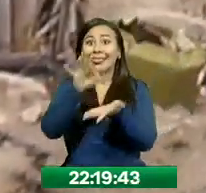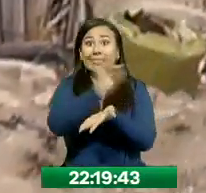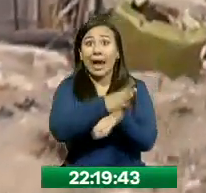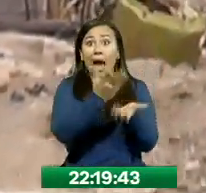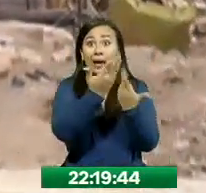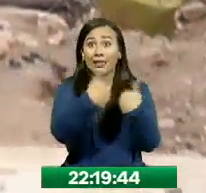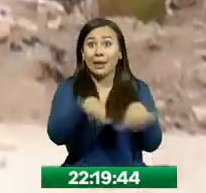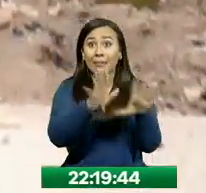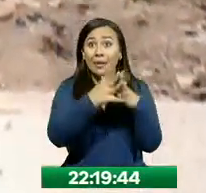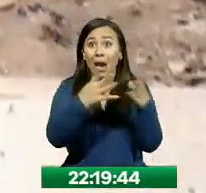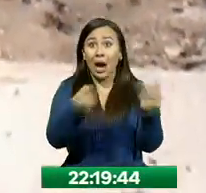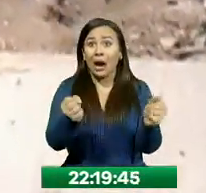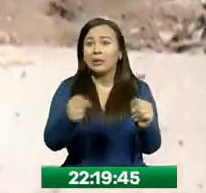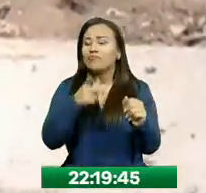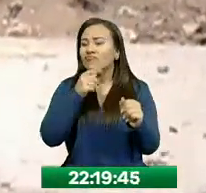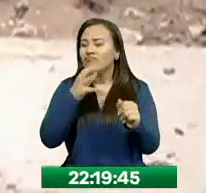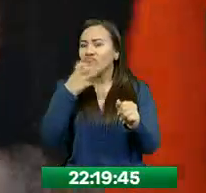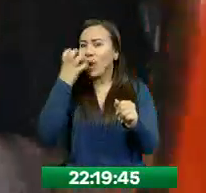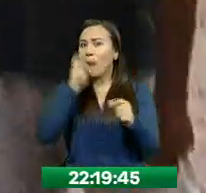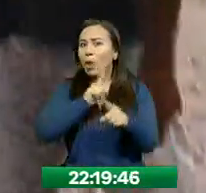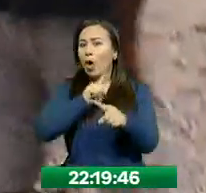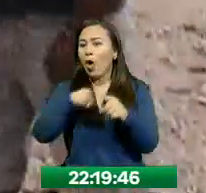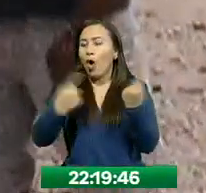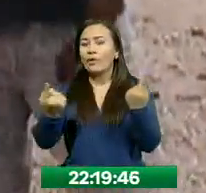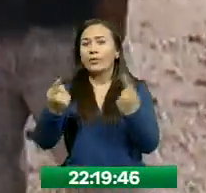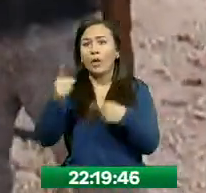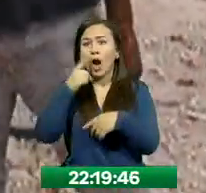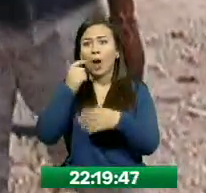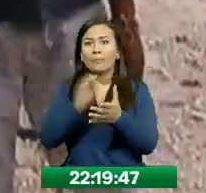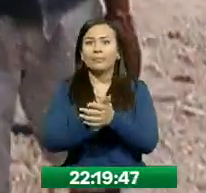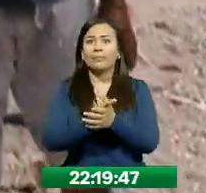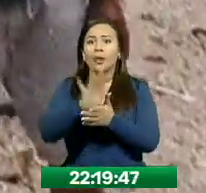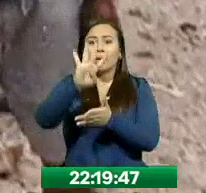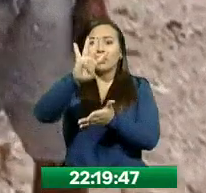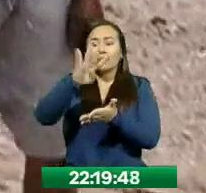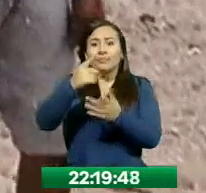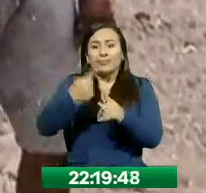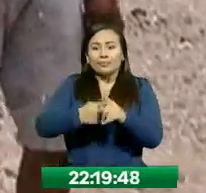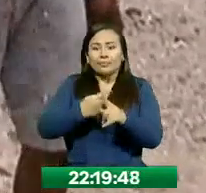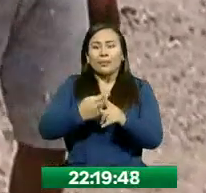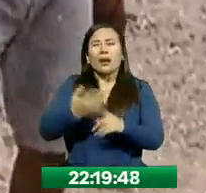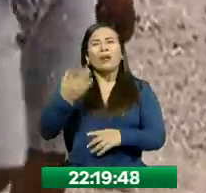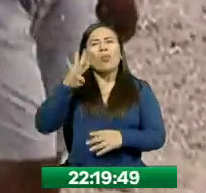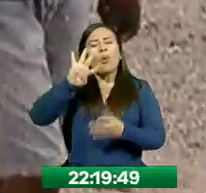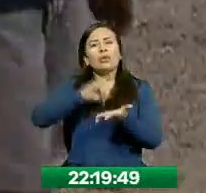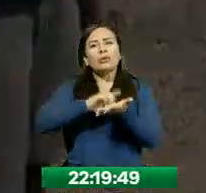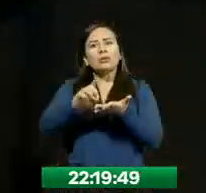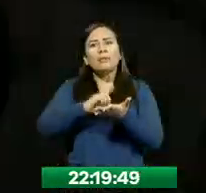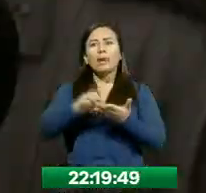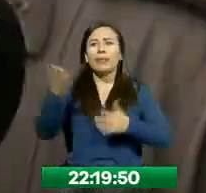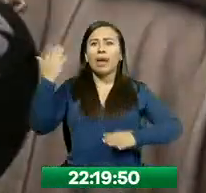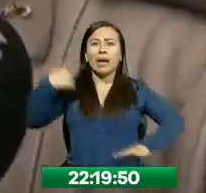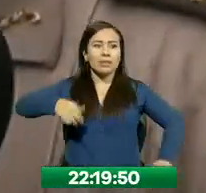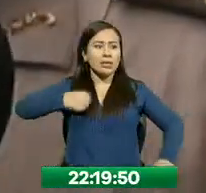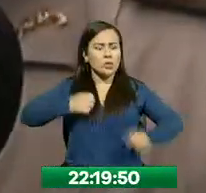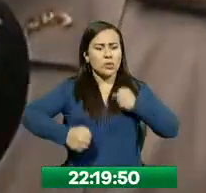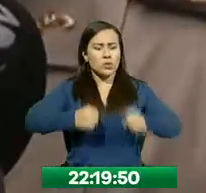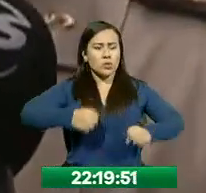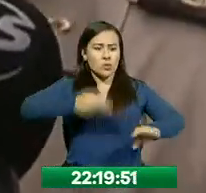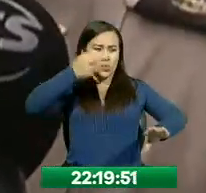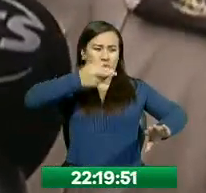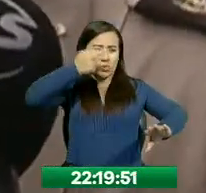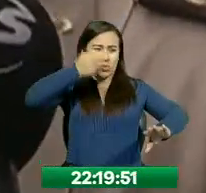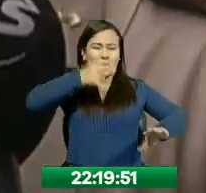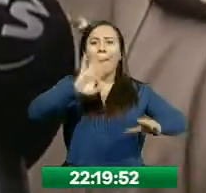cárcel, descargó su ira en contra de Anthony. Hace 4 semanas lo corrió a bala, pero no logró herirlo. Estamos